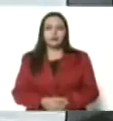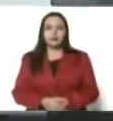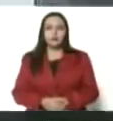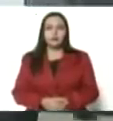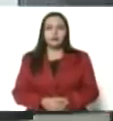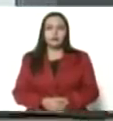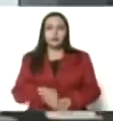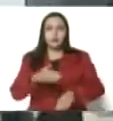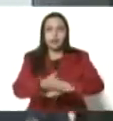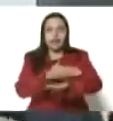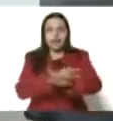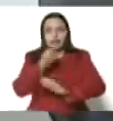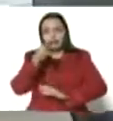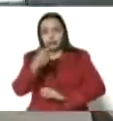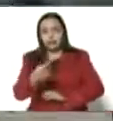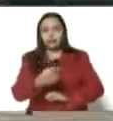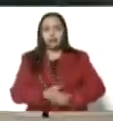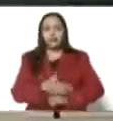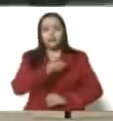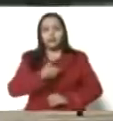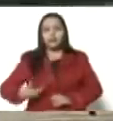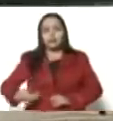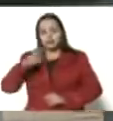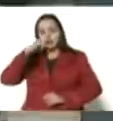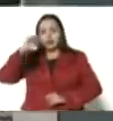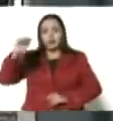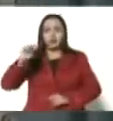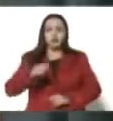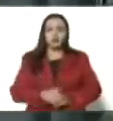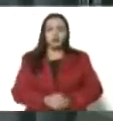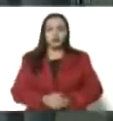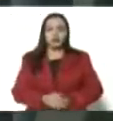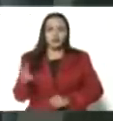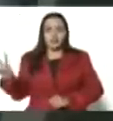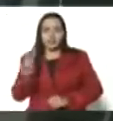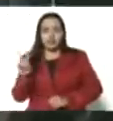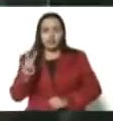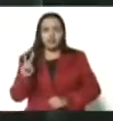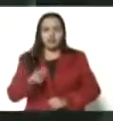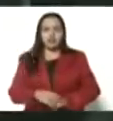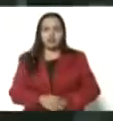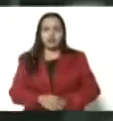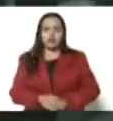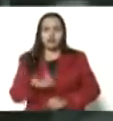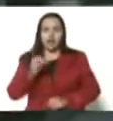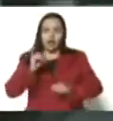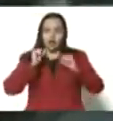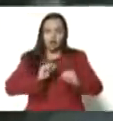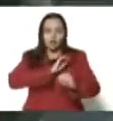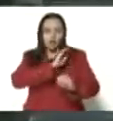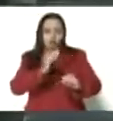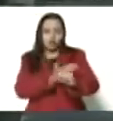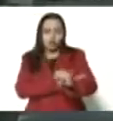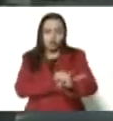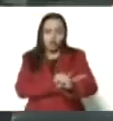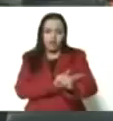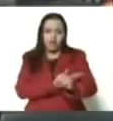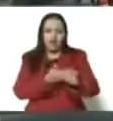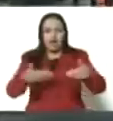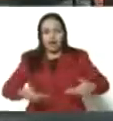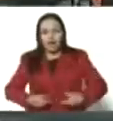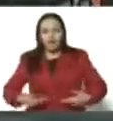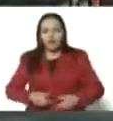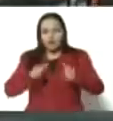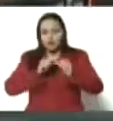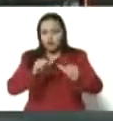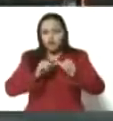Decía también el presidente Nicolás Maduro Moros que por parte de Venezuela ha sido arduo el respaldo hacia esta iniciativa, los